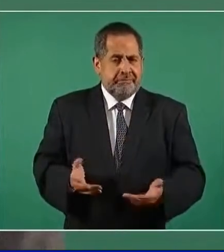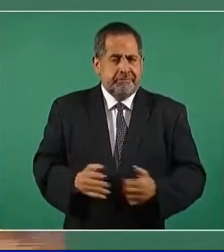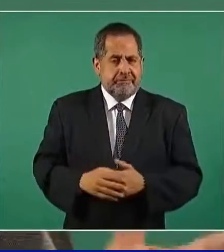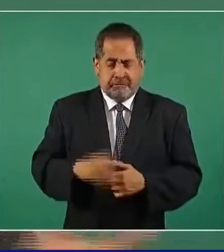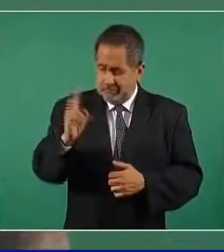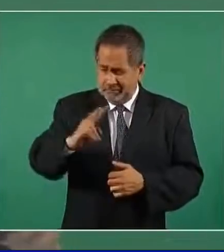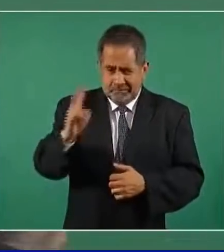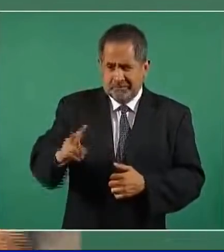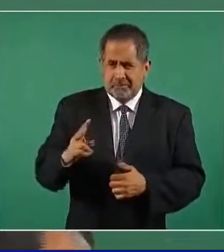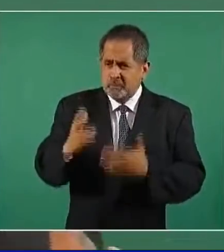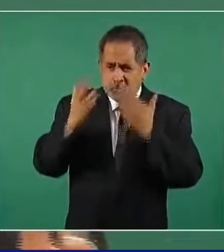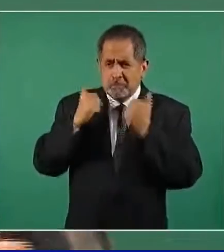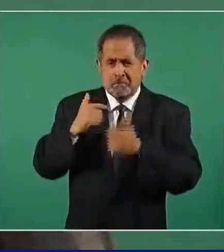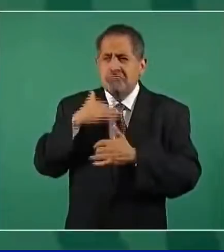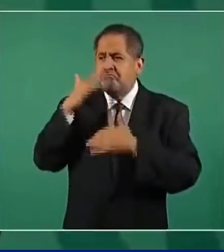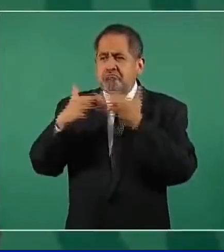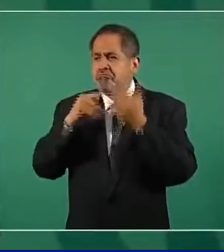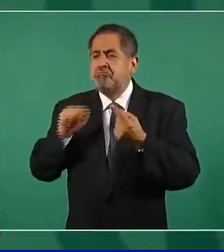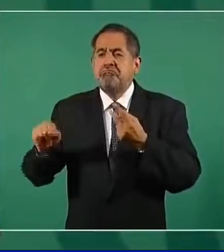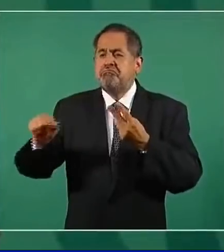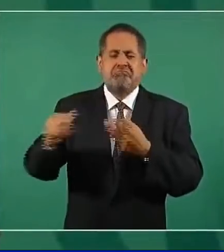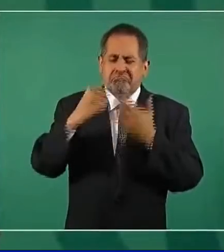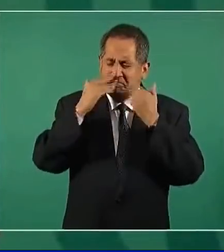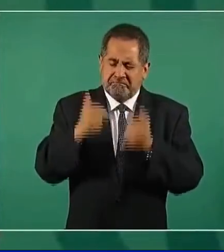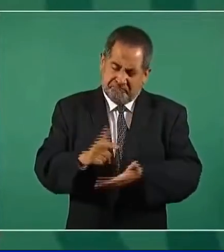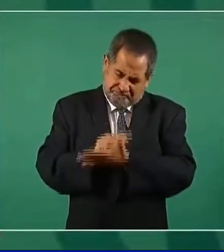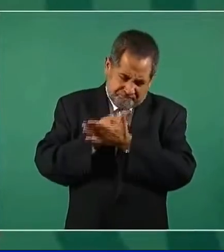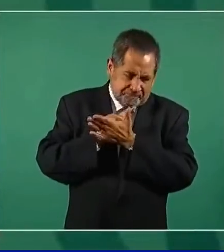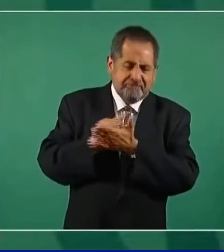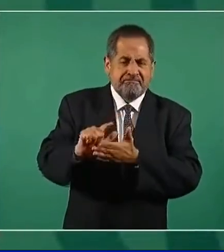De veras, no hay corrupción.